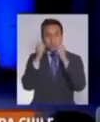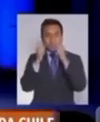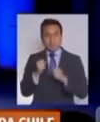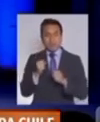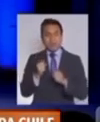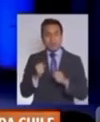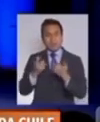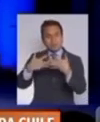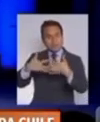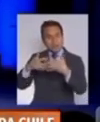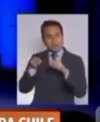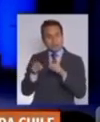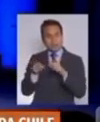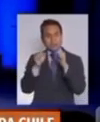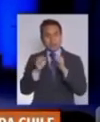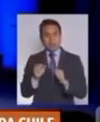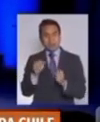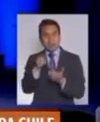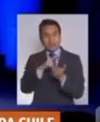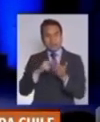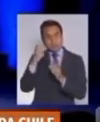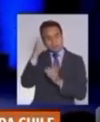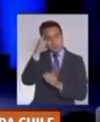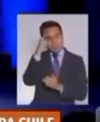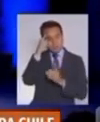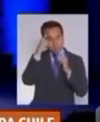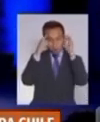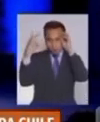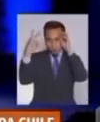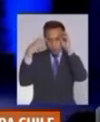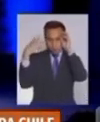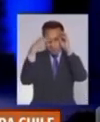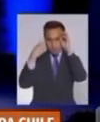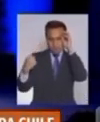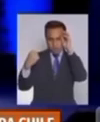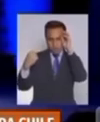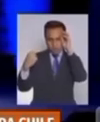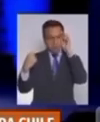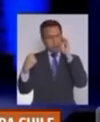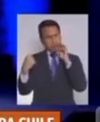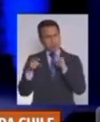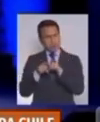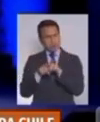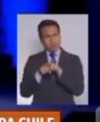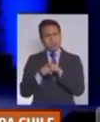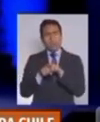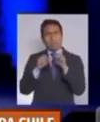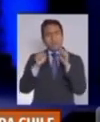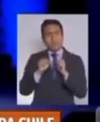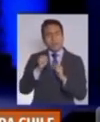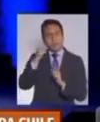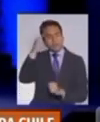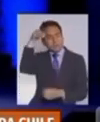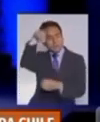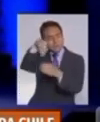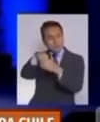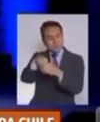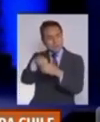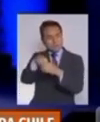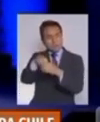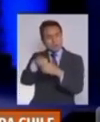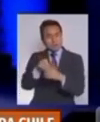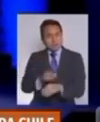las máquinas puedan leer nuestro pensamiento e incluso puedan insertar pensamientos,